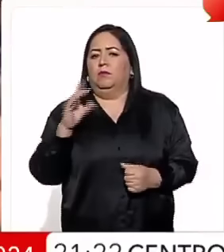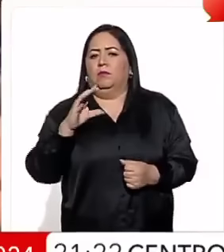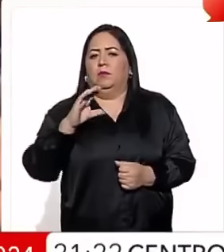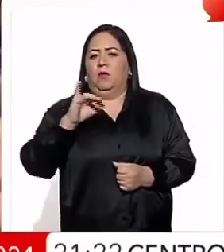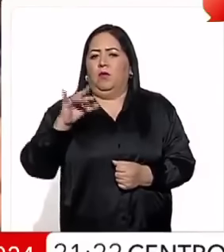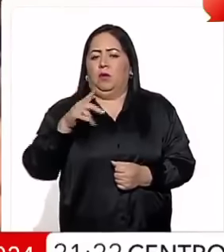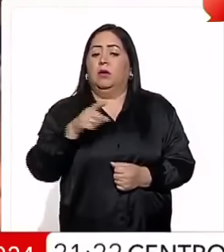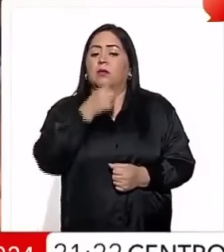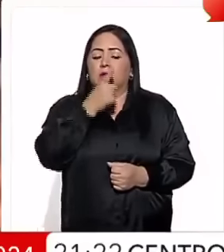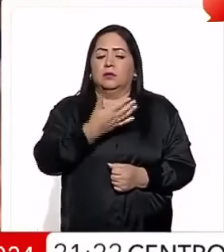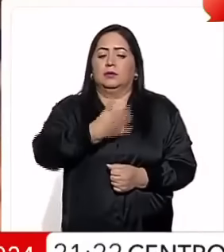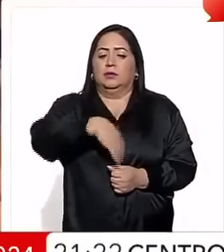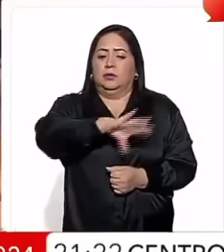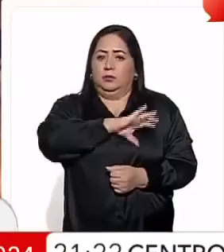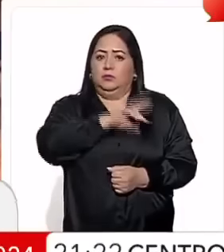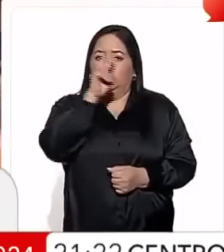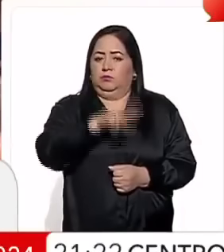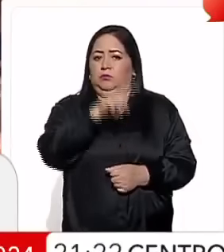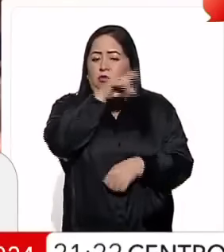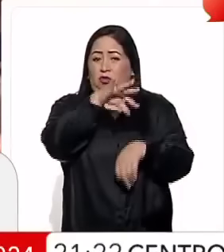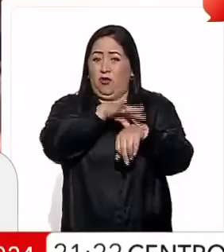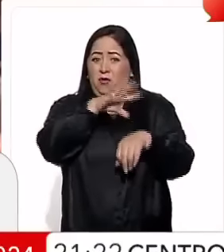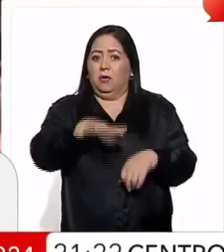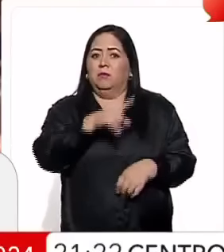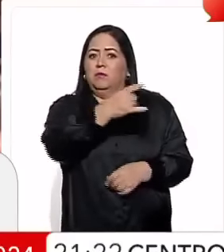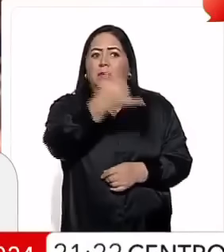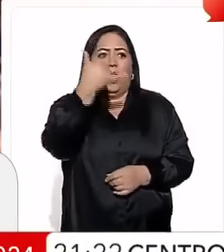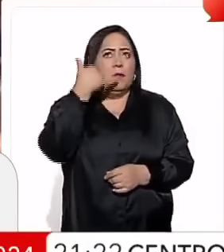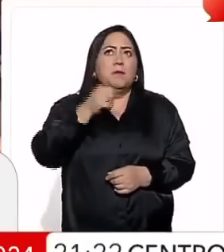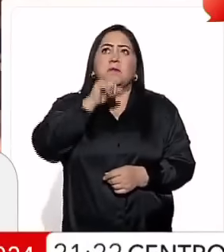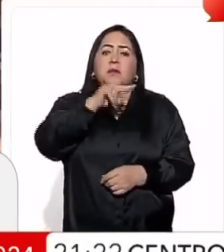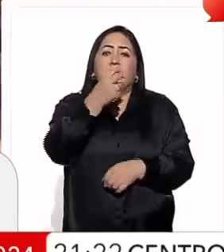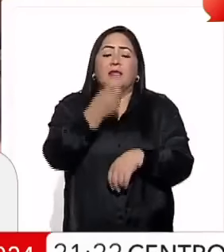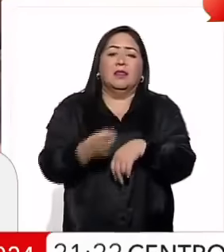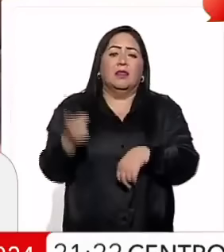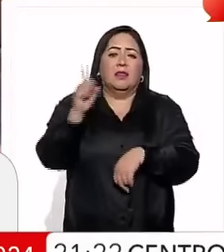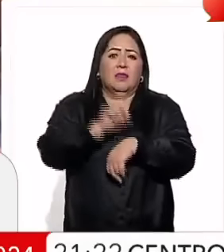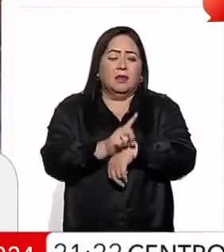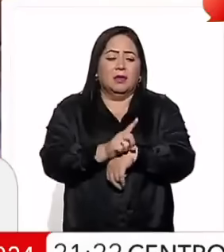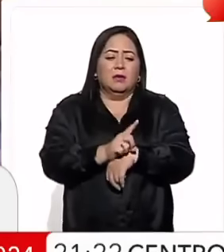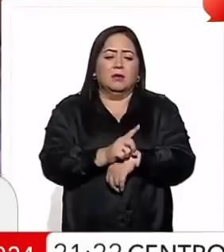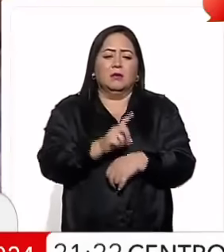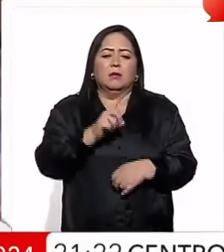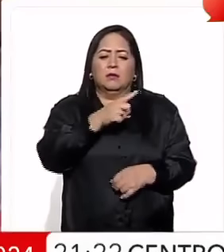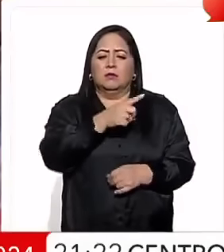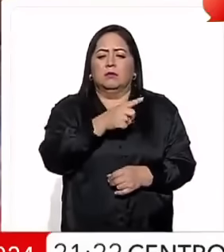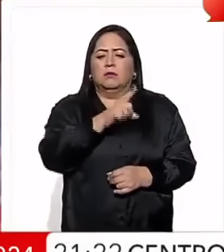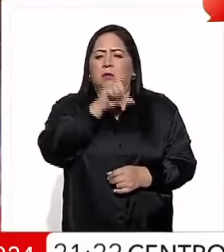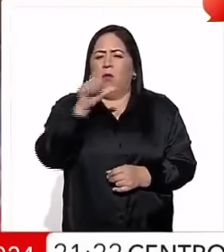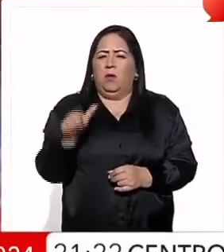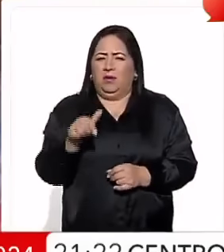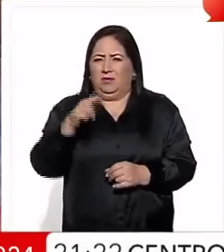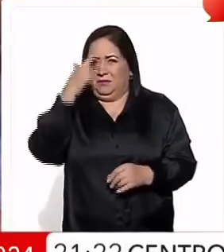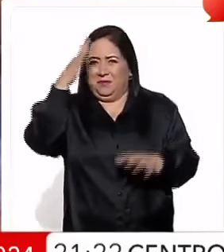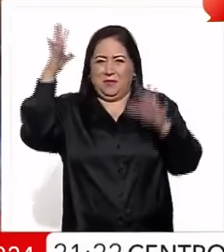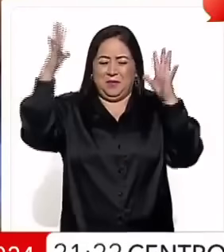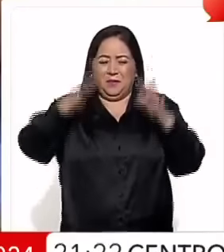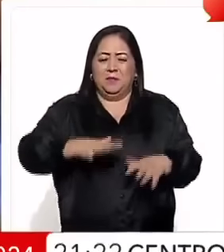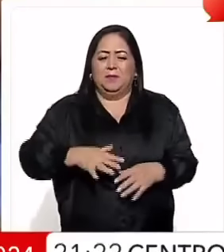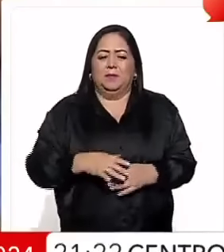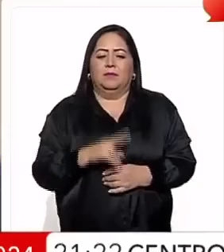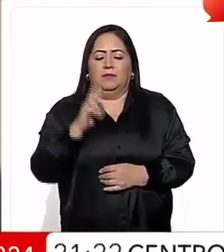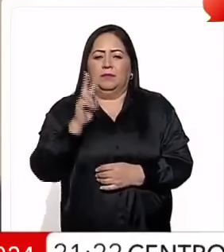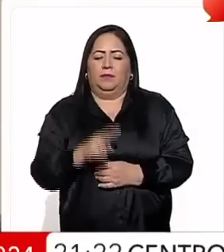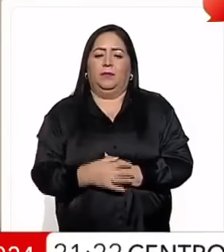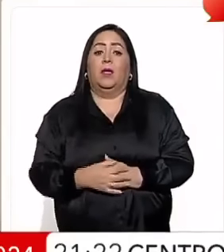La doctora Sheinbaum me llamó el mismo día del accidente, unas horas después. La otra candidata no